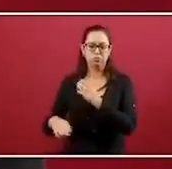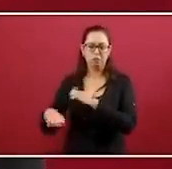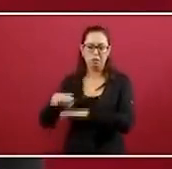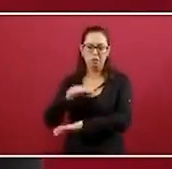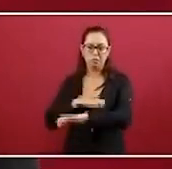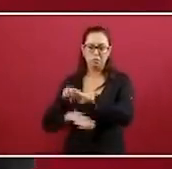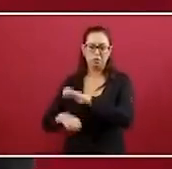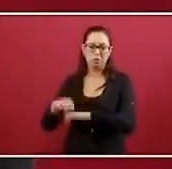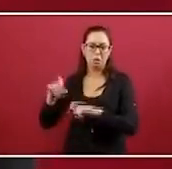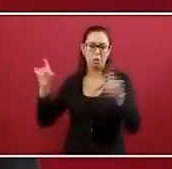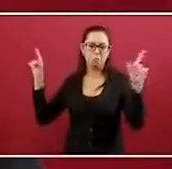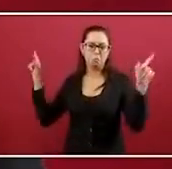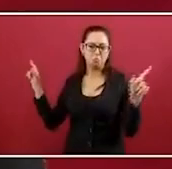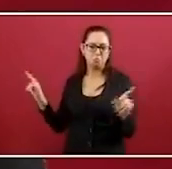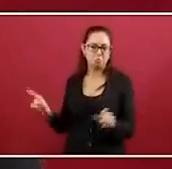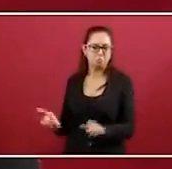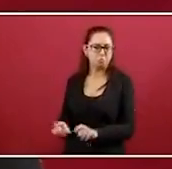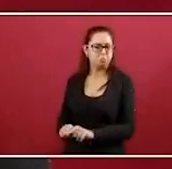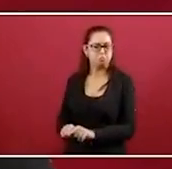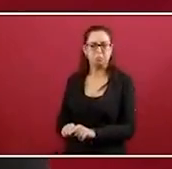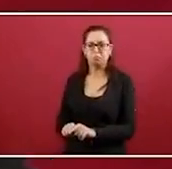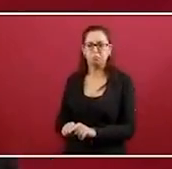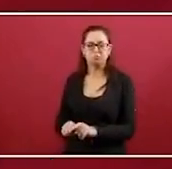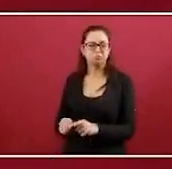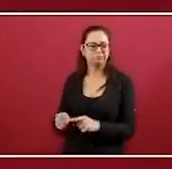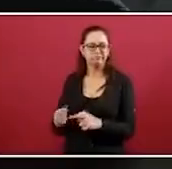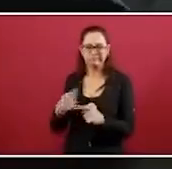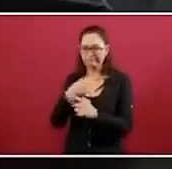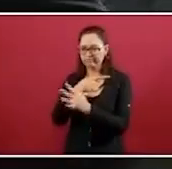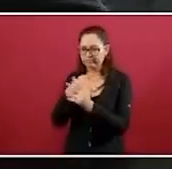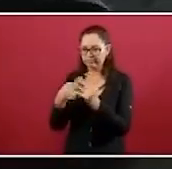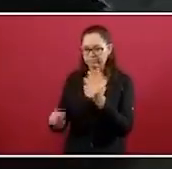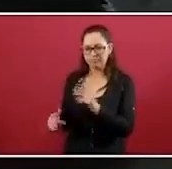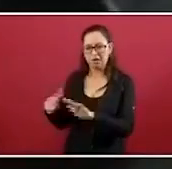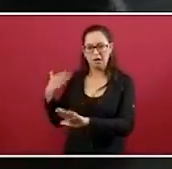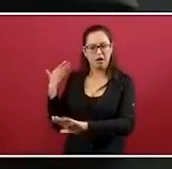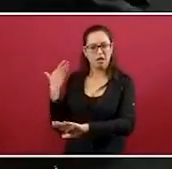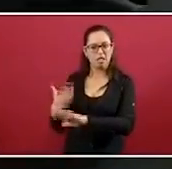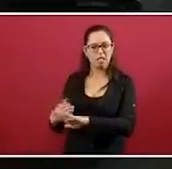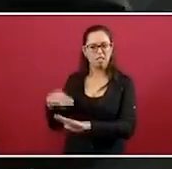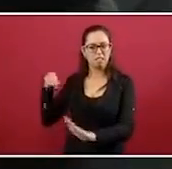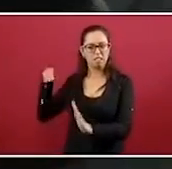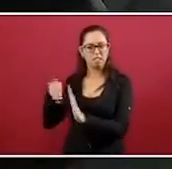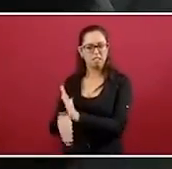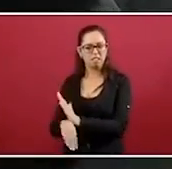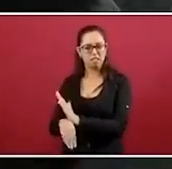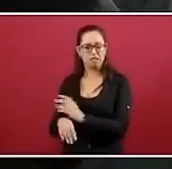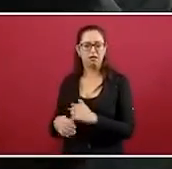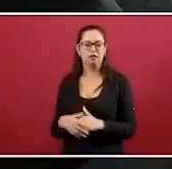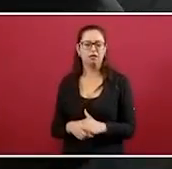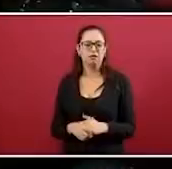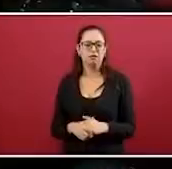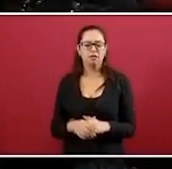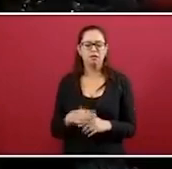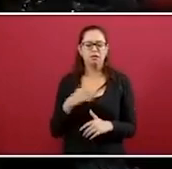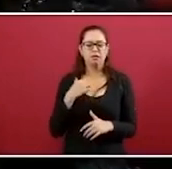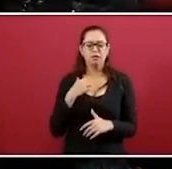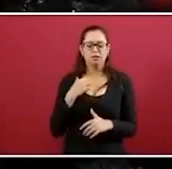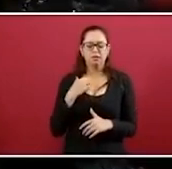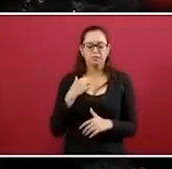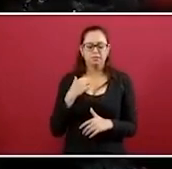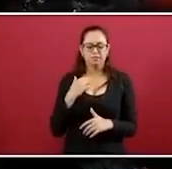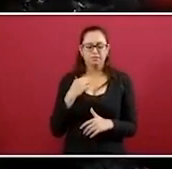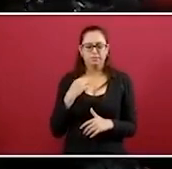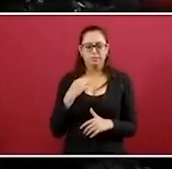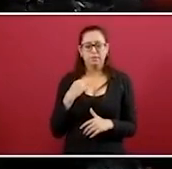empresas privadas, nacionales y transnacionales en el sector energético. Tenemos en el periodo